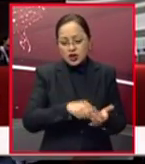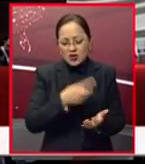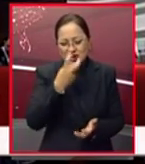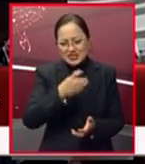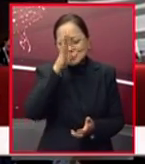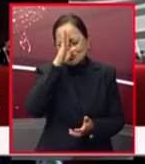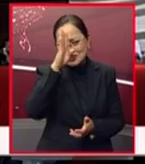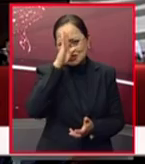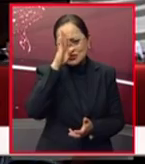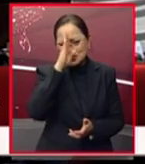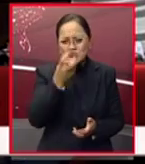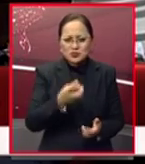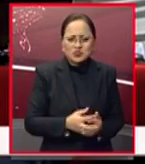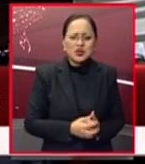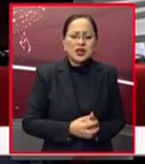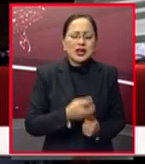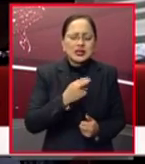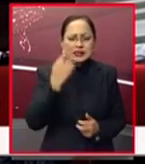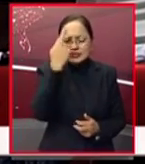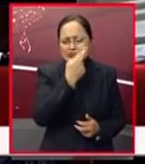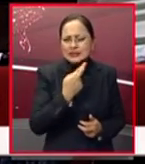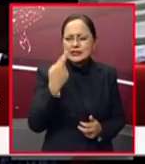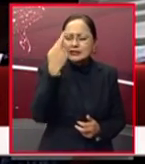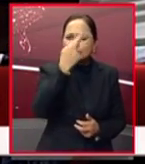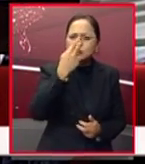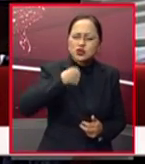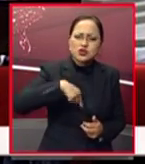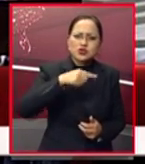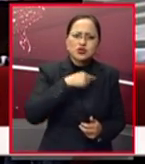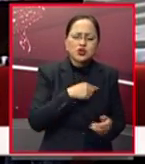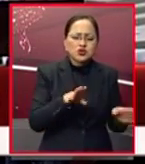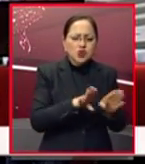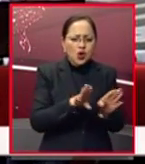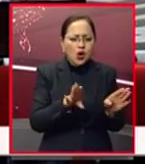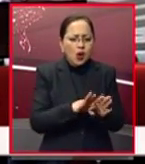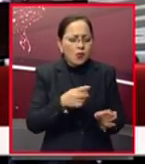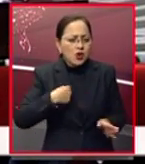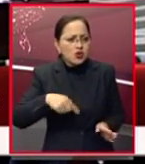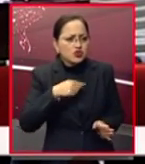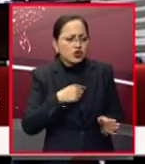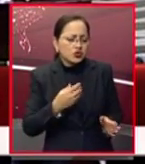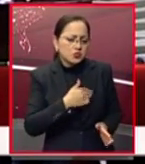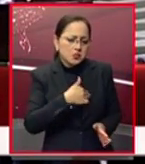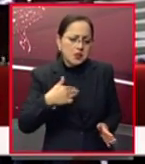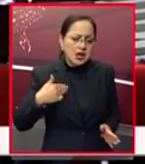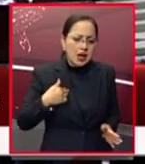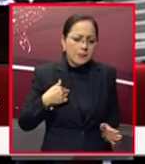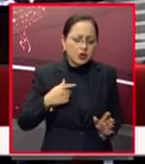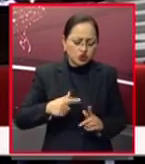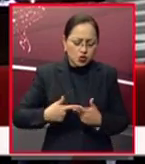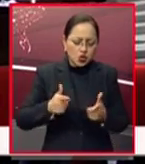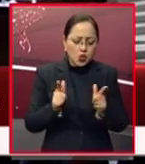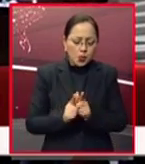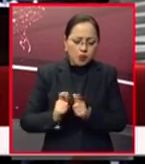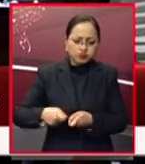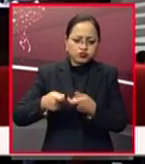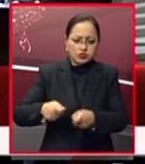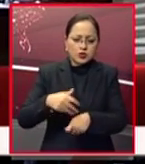reflexión, ahí está el análisis que nosotros, como integrantes de esta 63ª